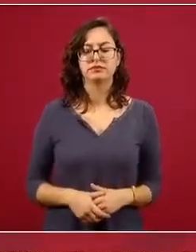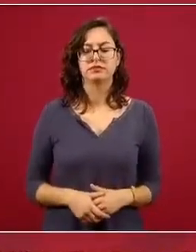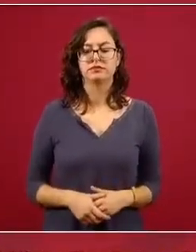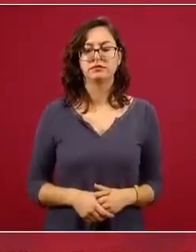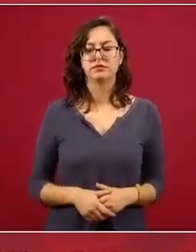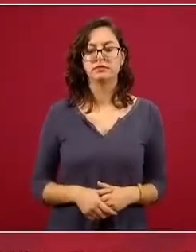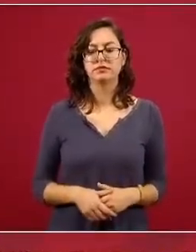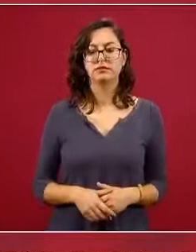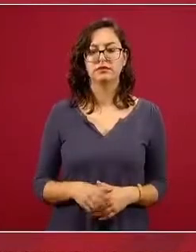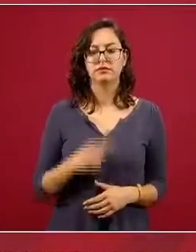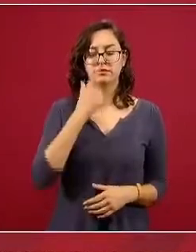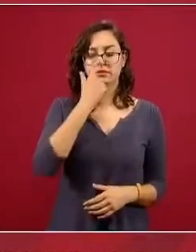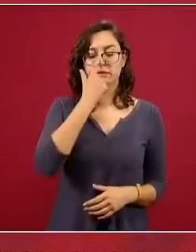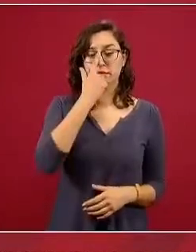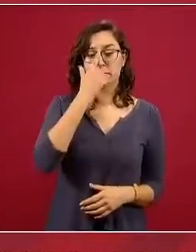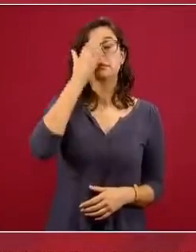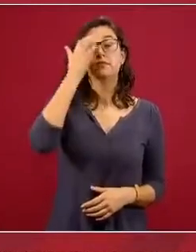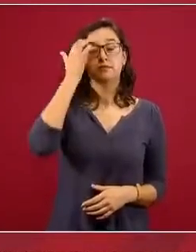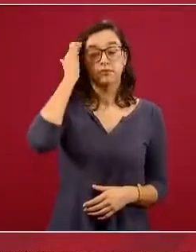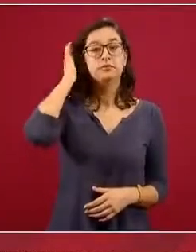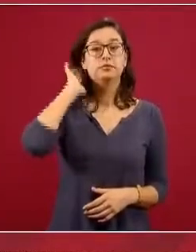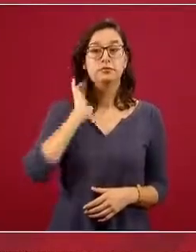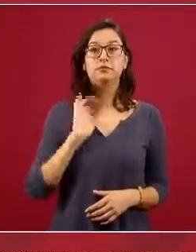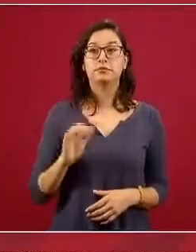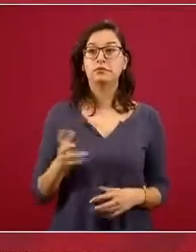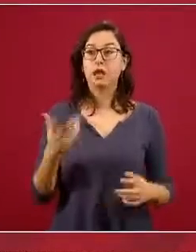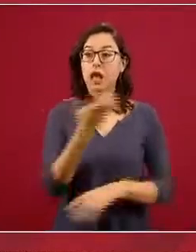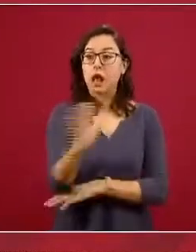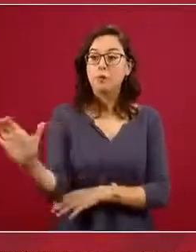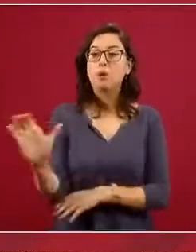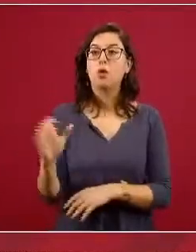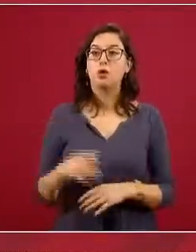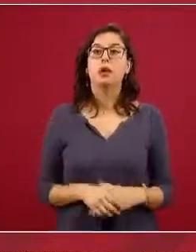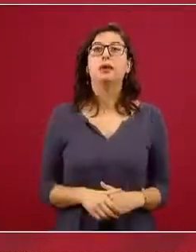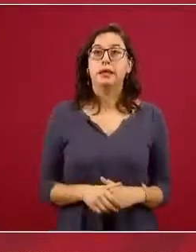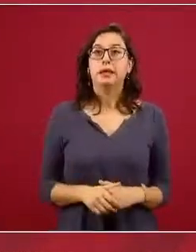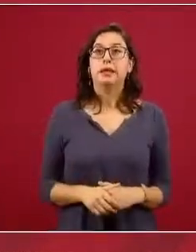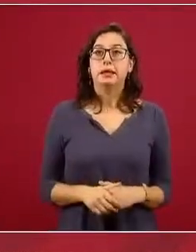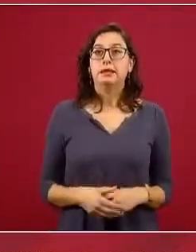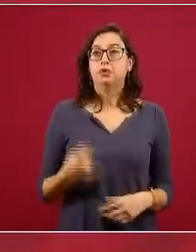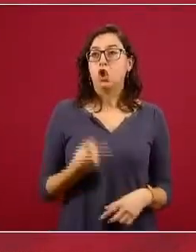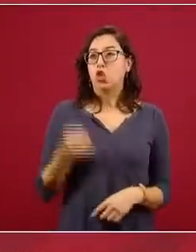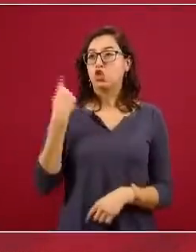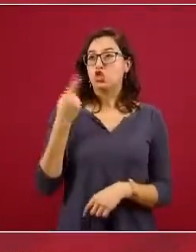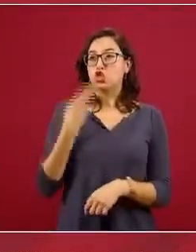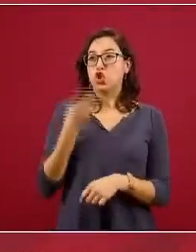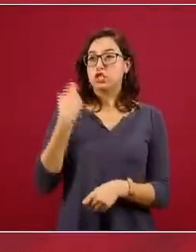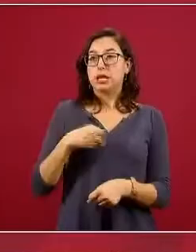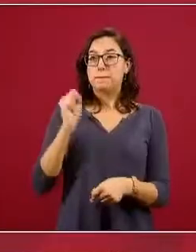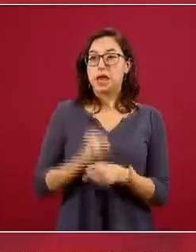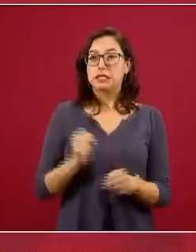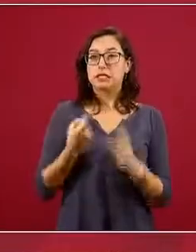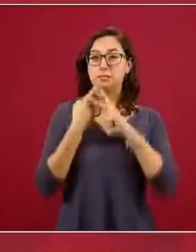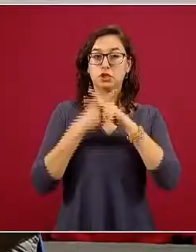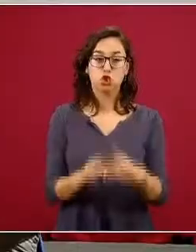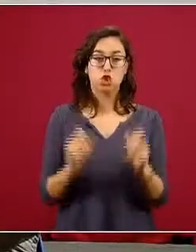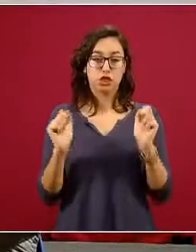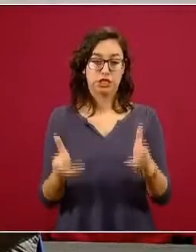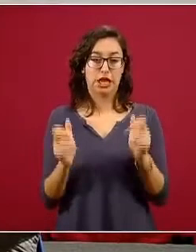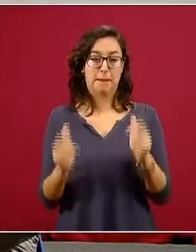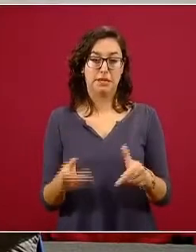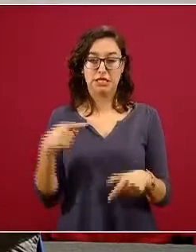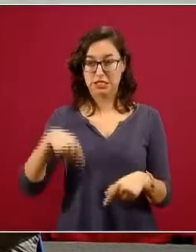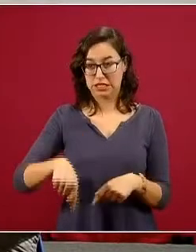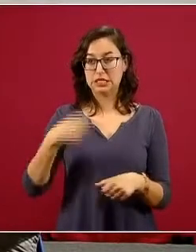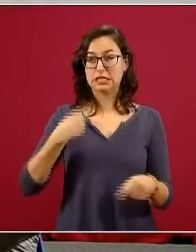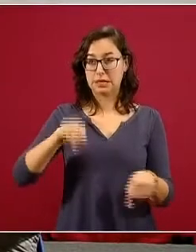Y poblaciones rurales. Sí, la iniciativa que emprendimos hace 2 semanas en Chiapas y que